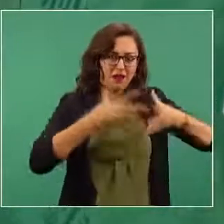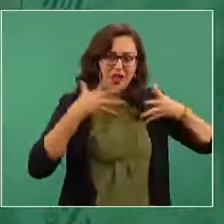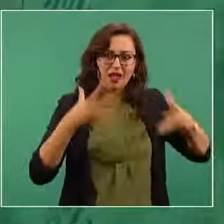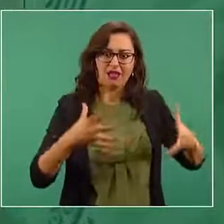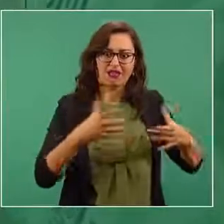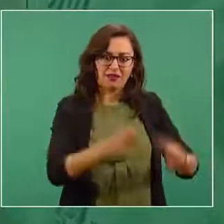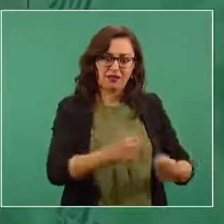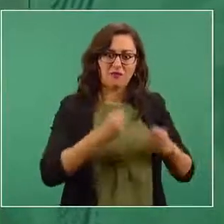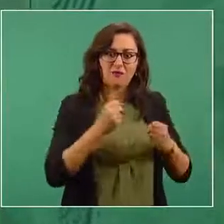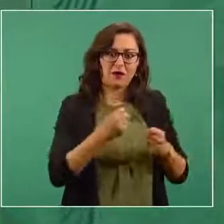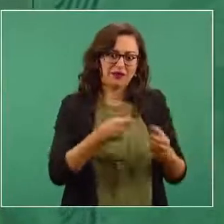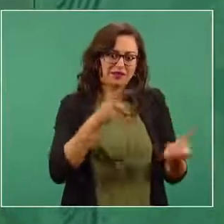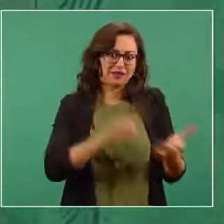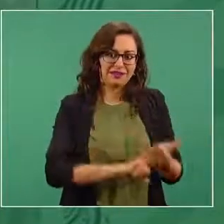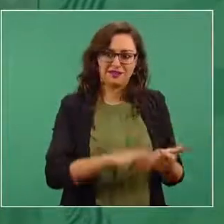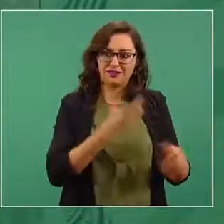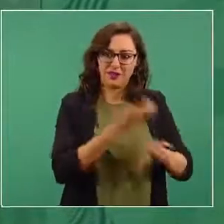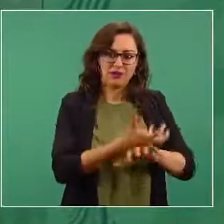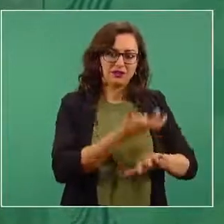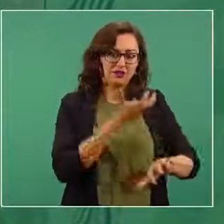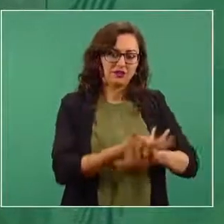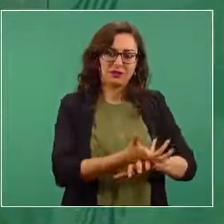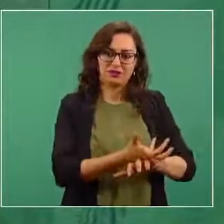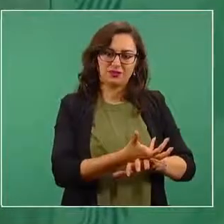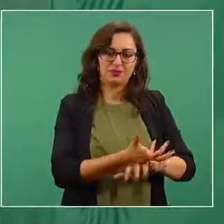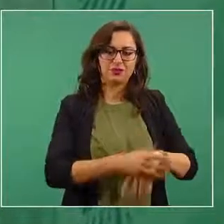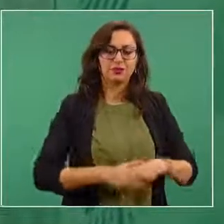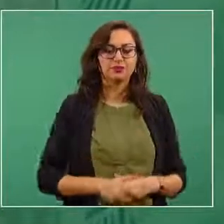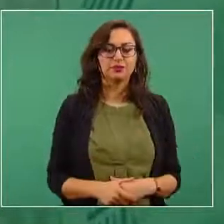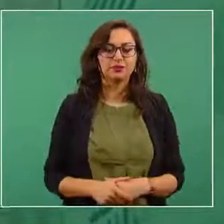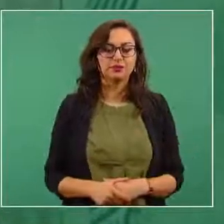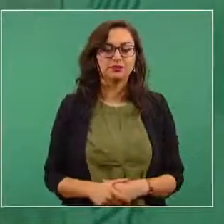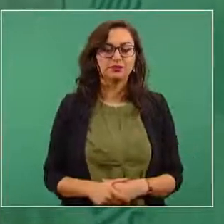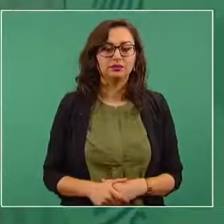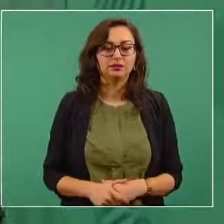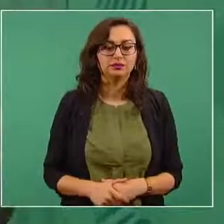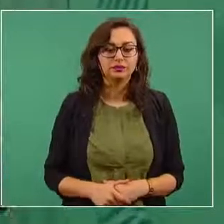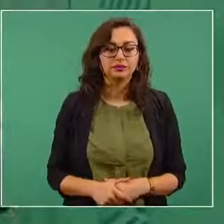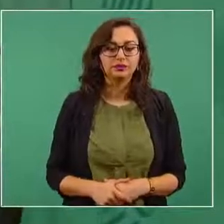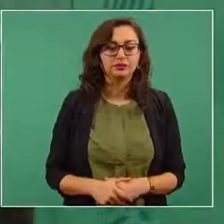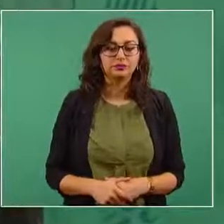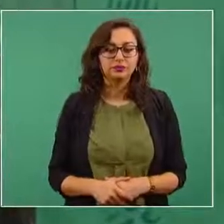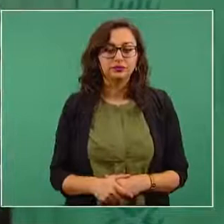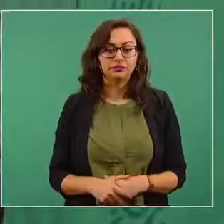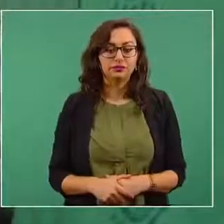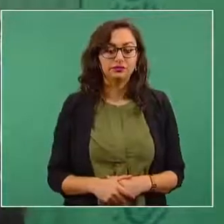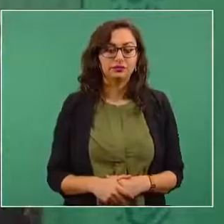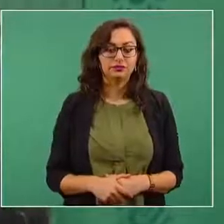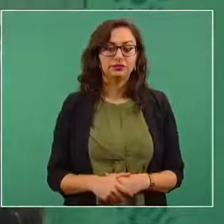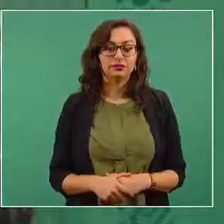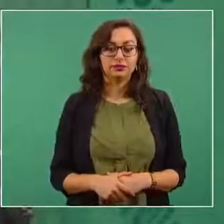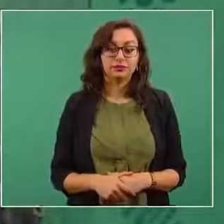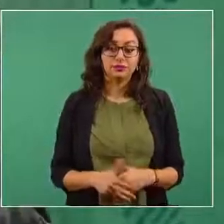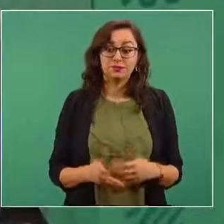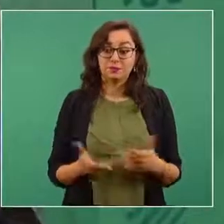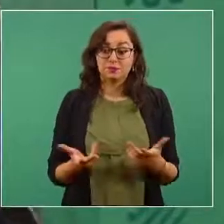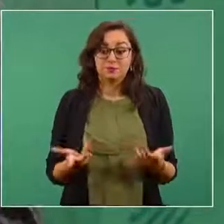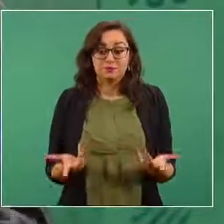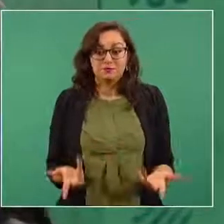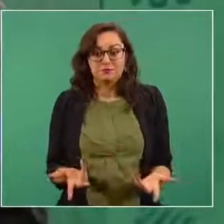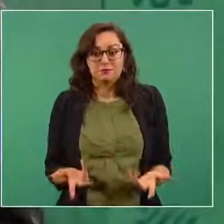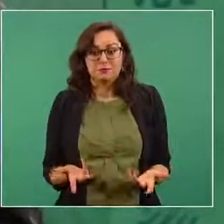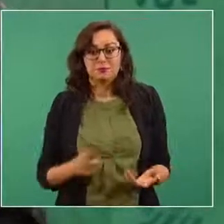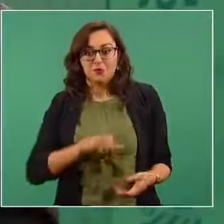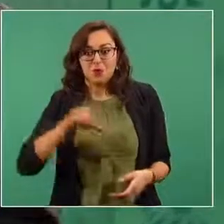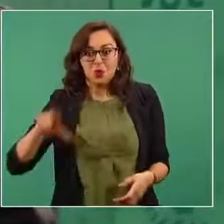en la vida de esa gran nación. Entonces las relaciones entre